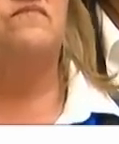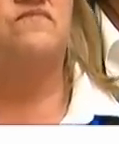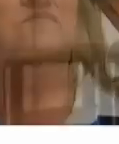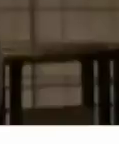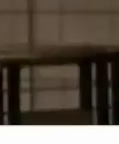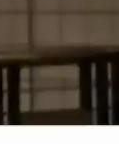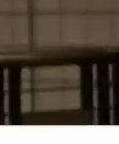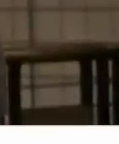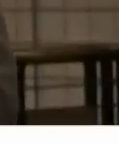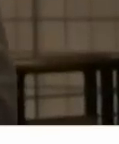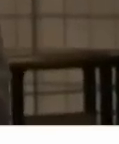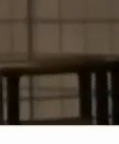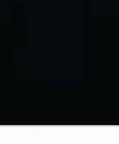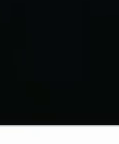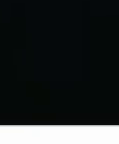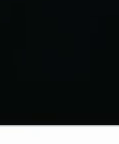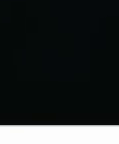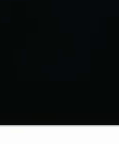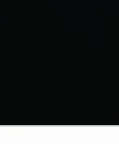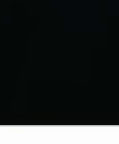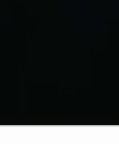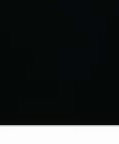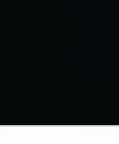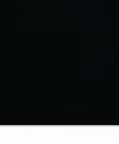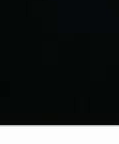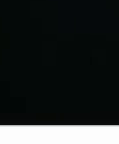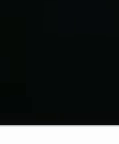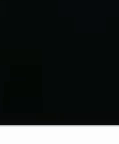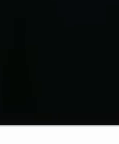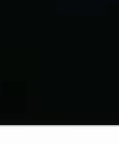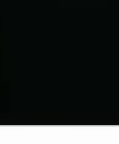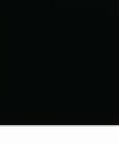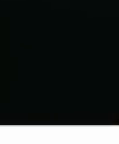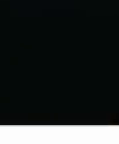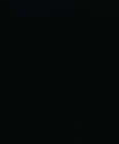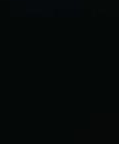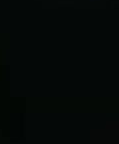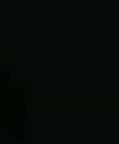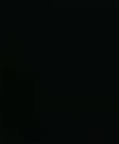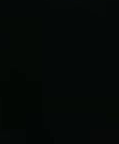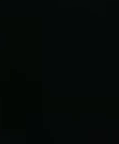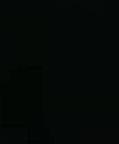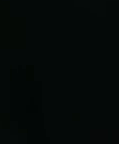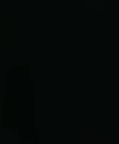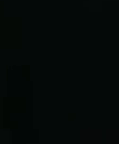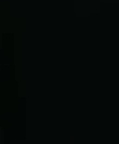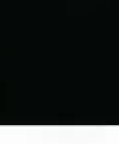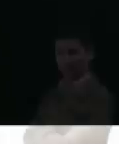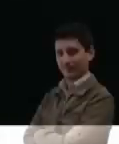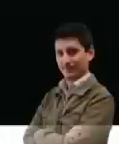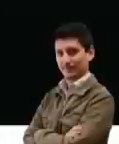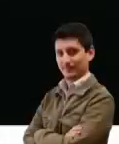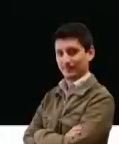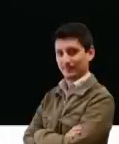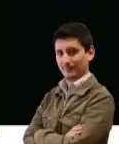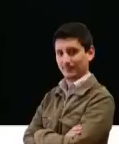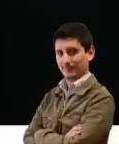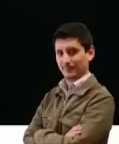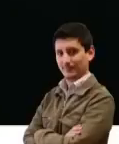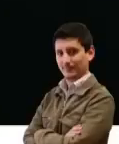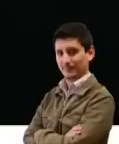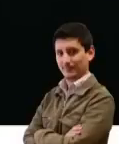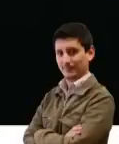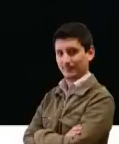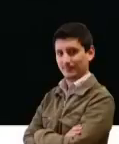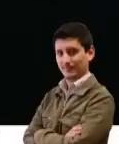Justicia, Luis Cordero, recordó dos acusaciones del pasado en contra de dos ministros de Educación. El llamado caso Subvenciones, por el que se destituyó y aprobó este el